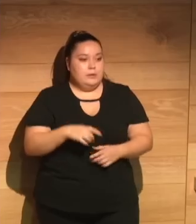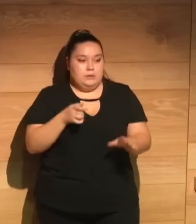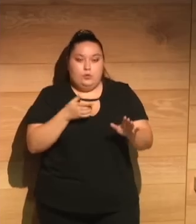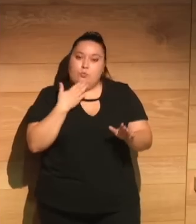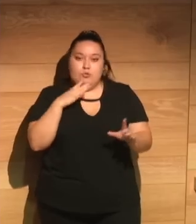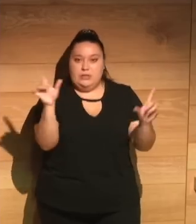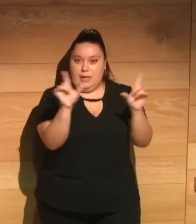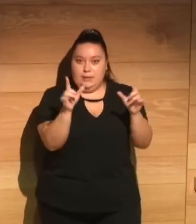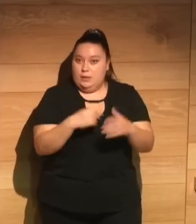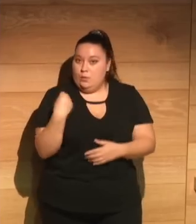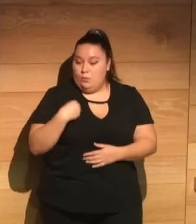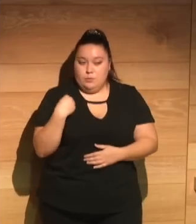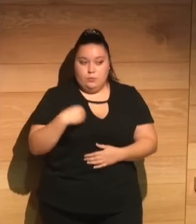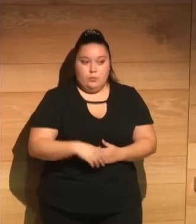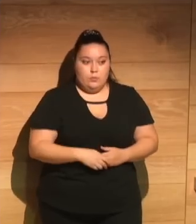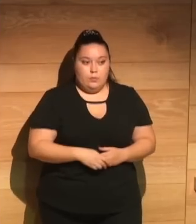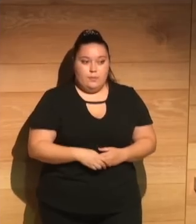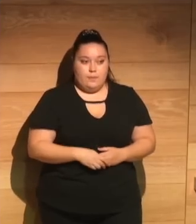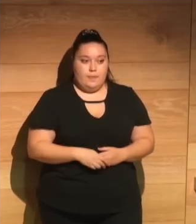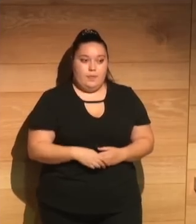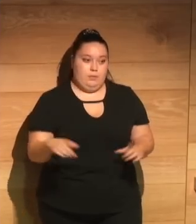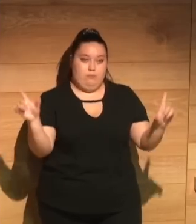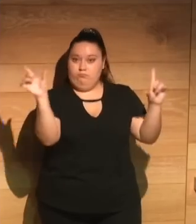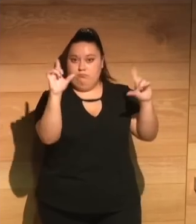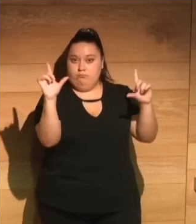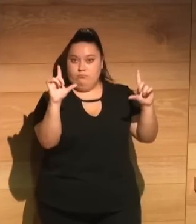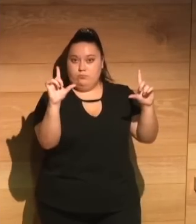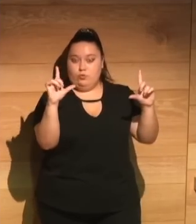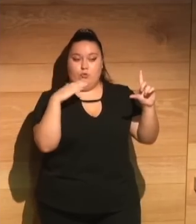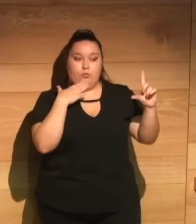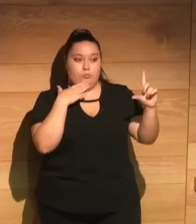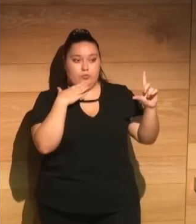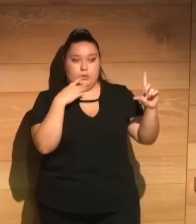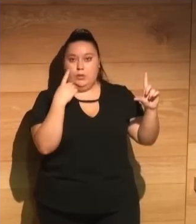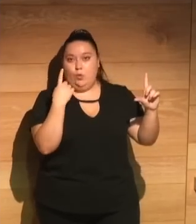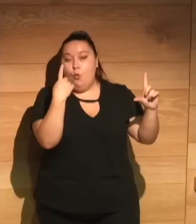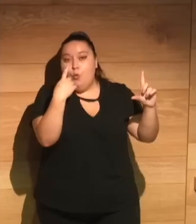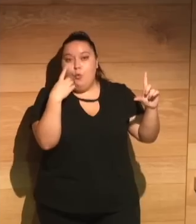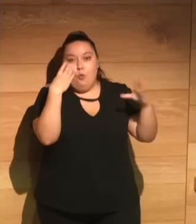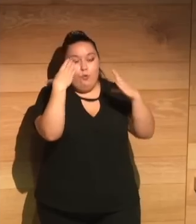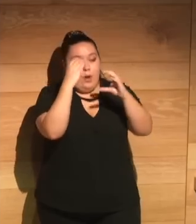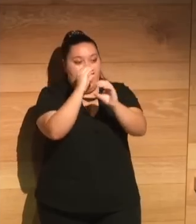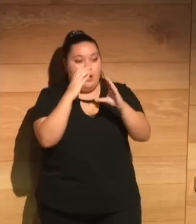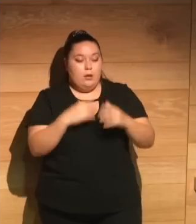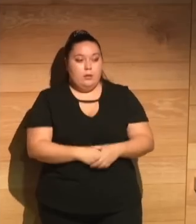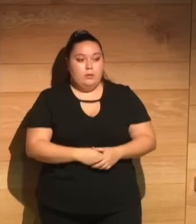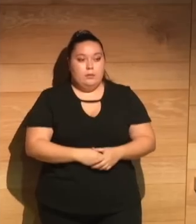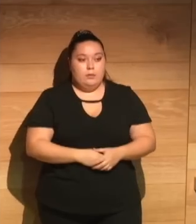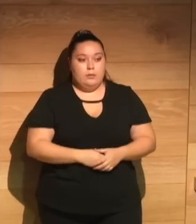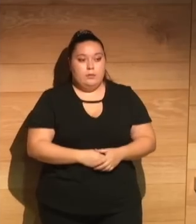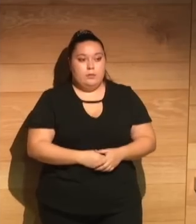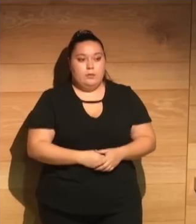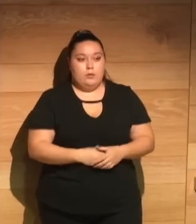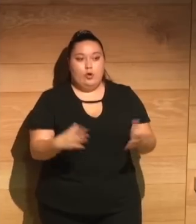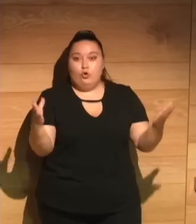tele, ¿no? Eso, de alguna manera. Sí. Que es una única lente, aunque se pueden hacer cosas y zoom. Tal, pero es una única lente